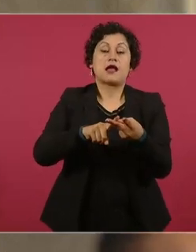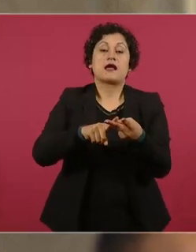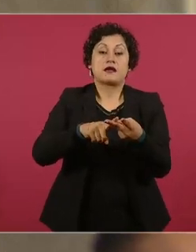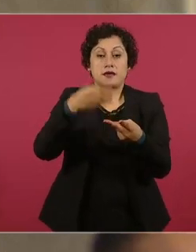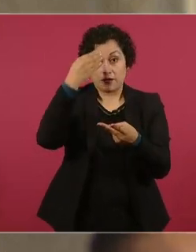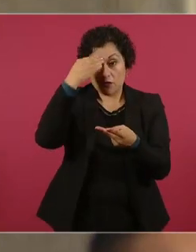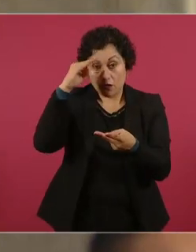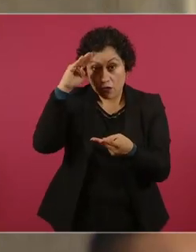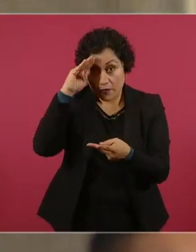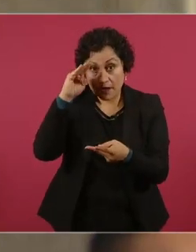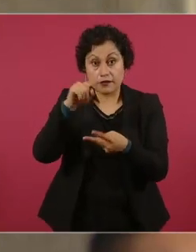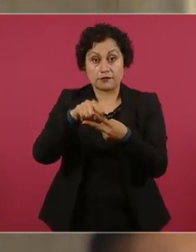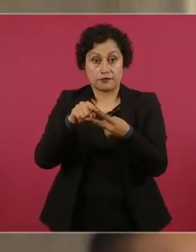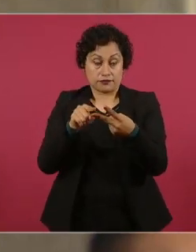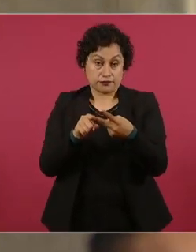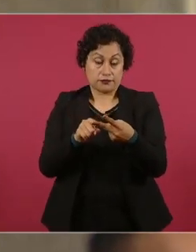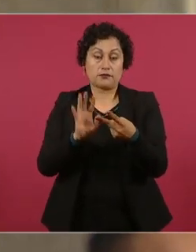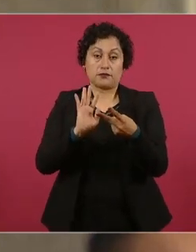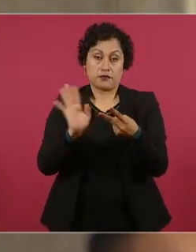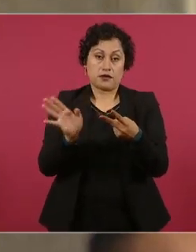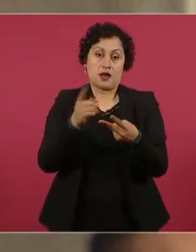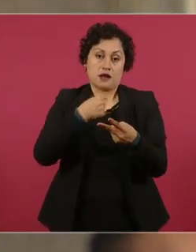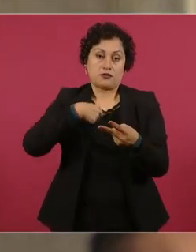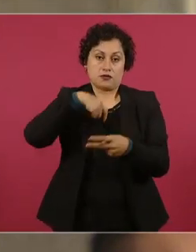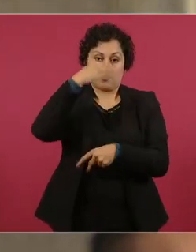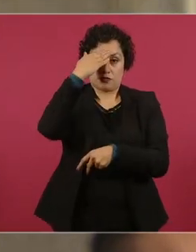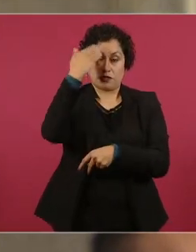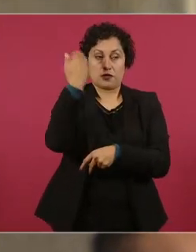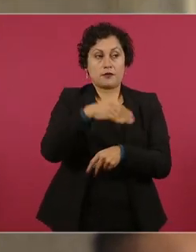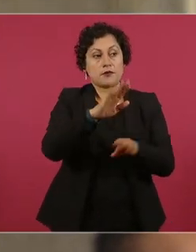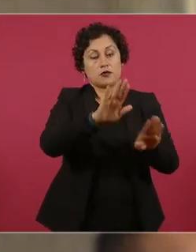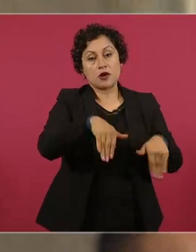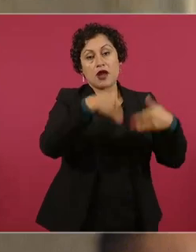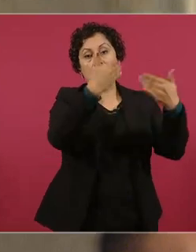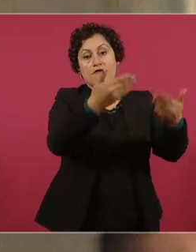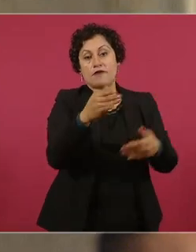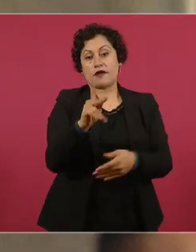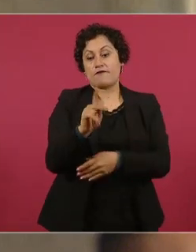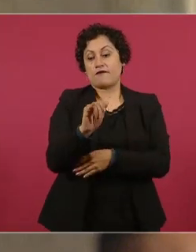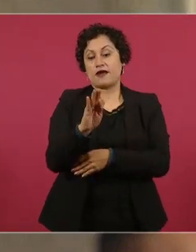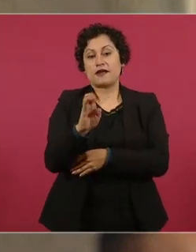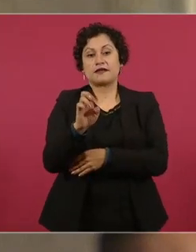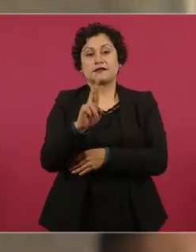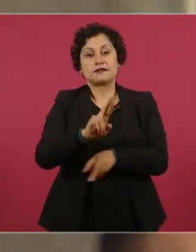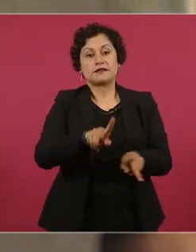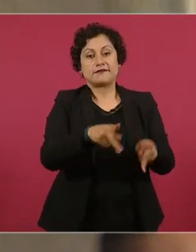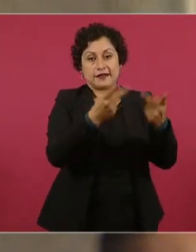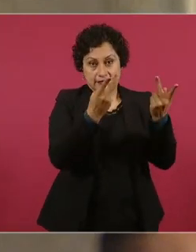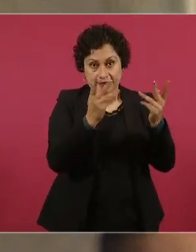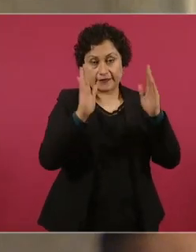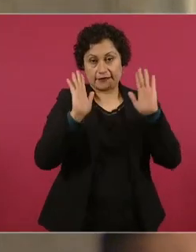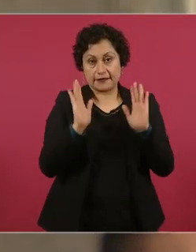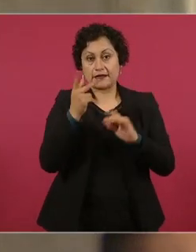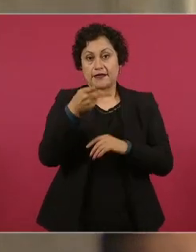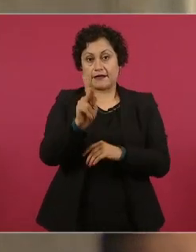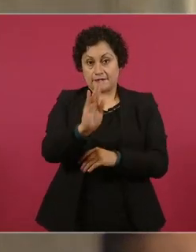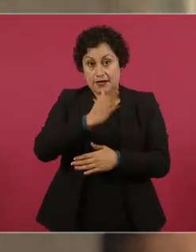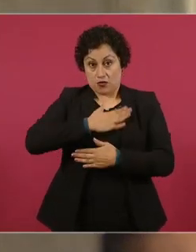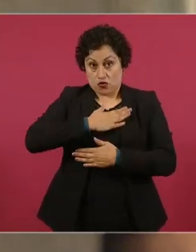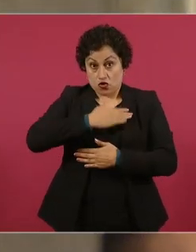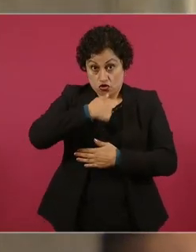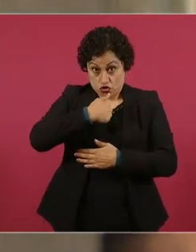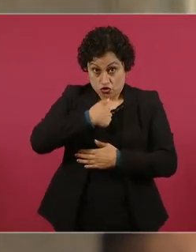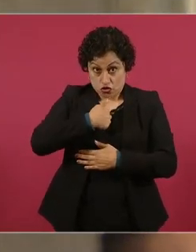En el sector privado está, como sabemos, a la venta ya también Pfizer. Solamente que en este caso, presidente, incluso yo mismo la semana pasada, el